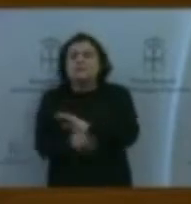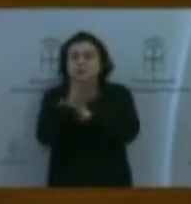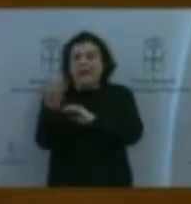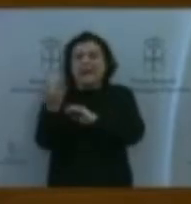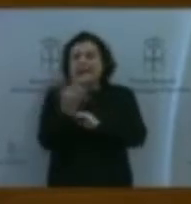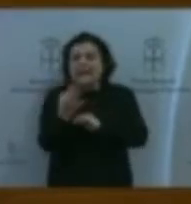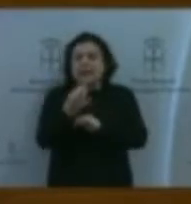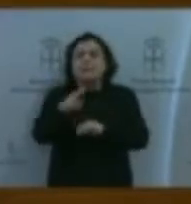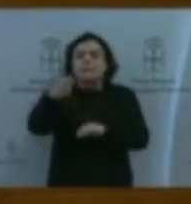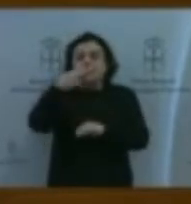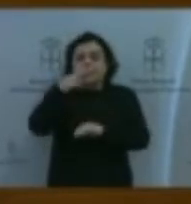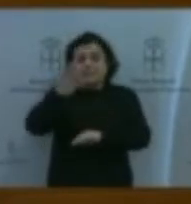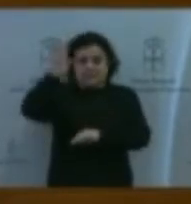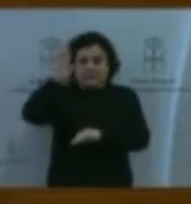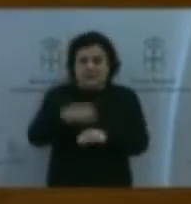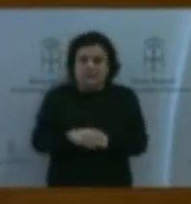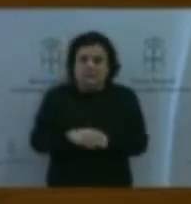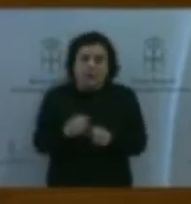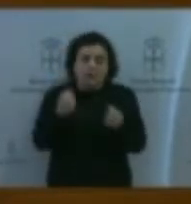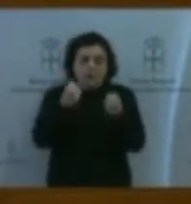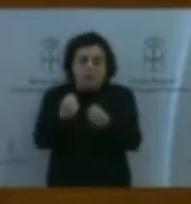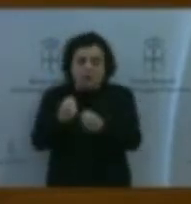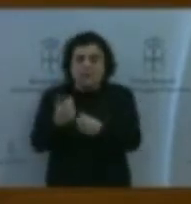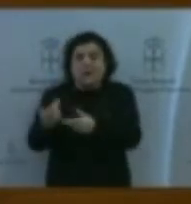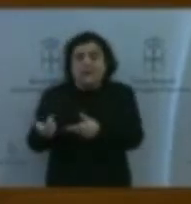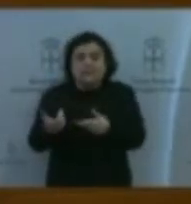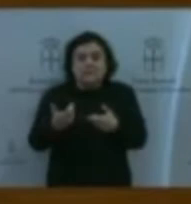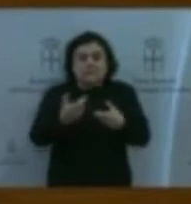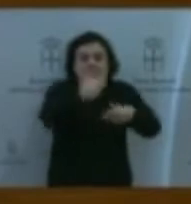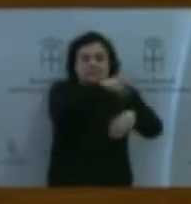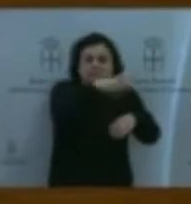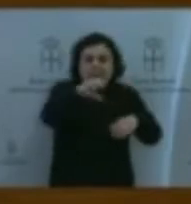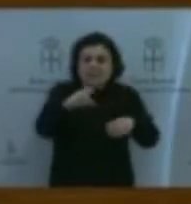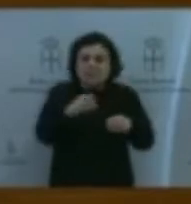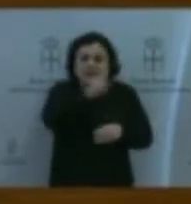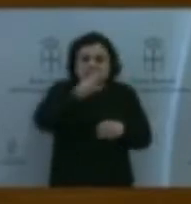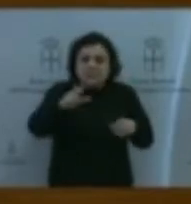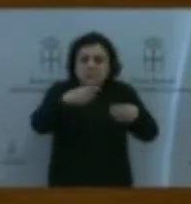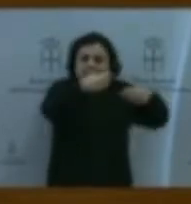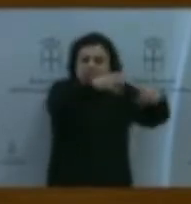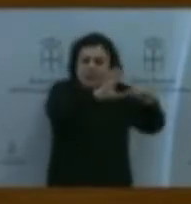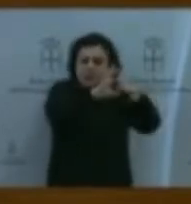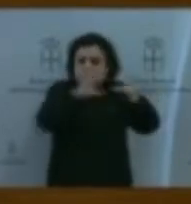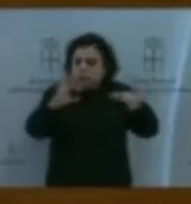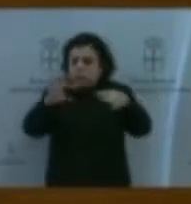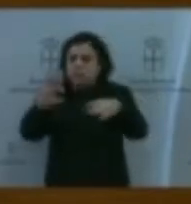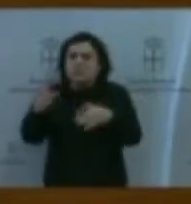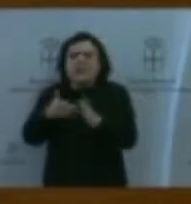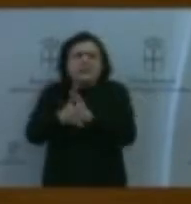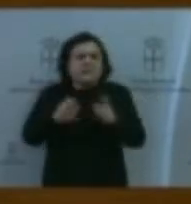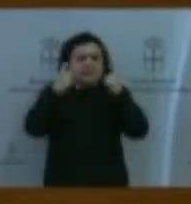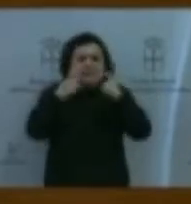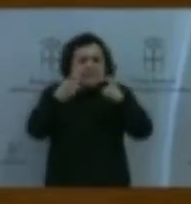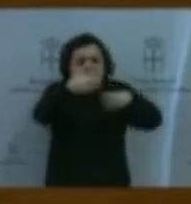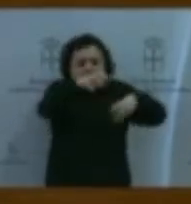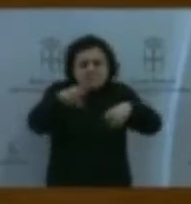Separados, hay gente que siempre gana. E intentan dividir lo que tiene que ver de respuesta de comunidad. ¿Cuál es nuestra responsabilidad?